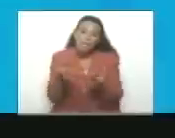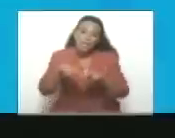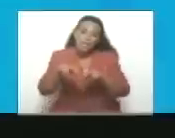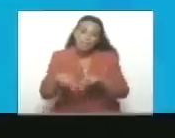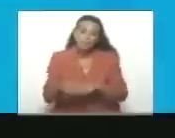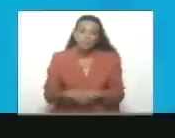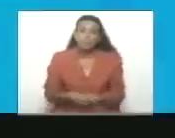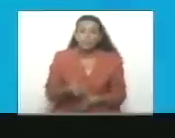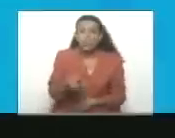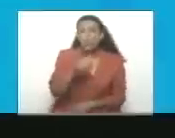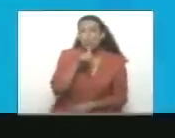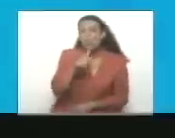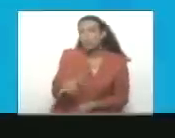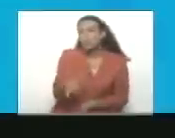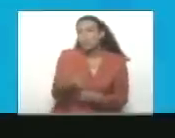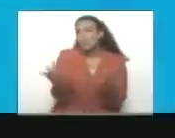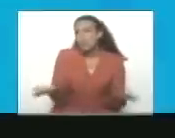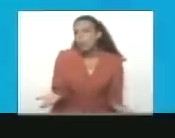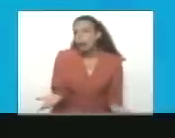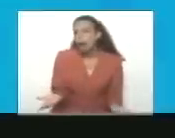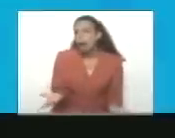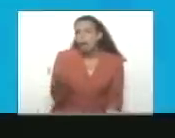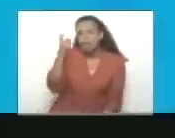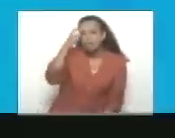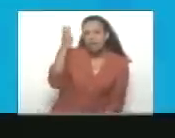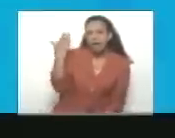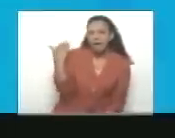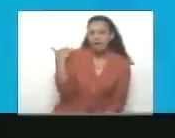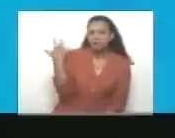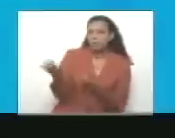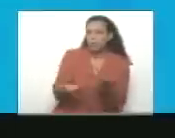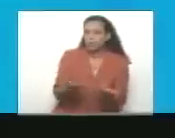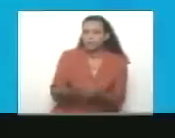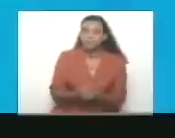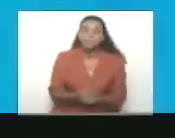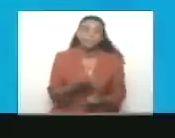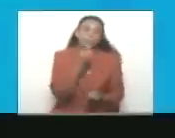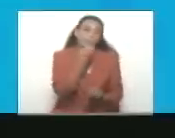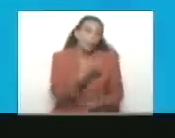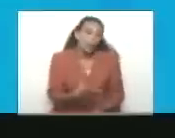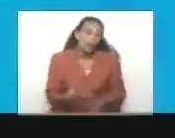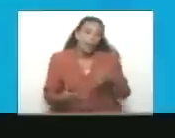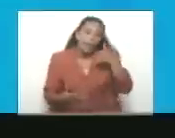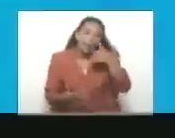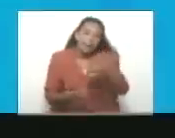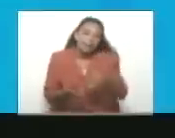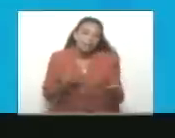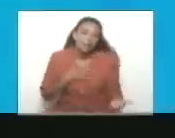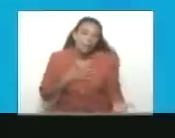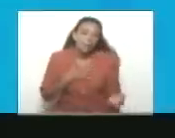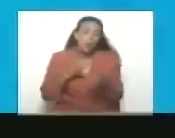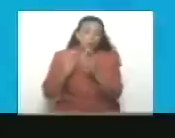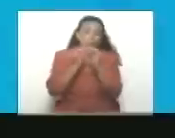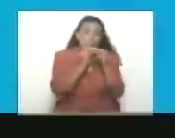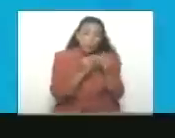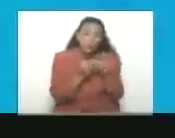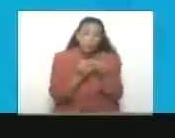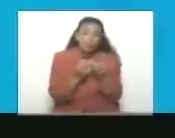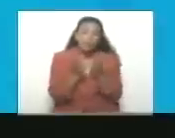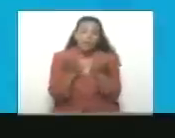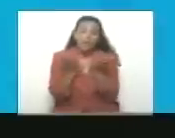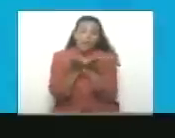Cuál fue tu reporte exactamente Ana cararina por favor Bueno este mi reporte fue para la repación